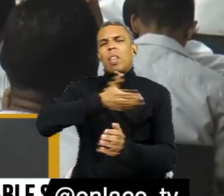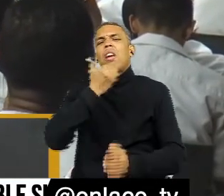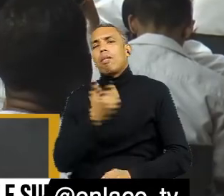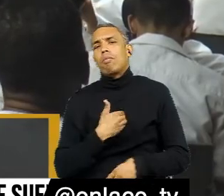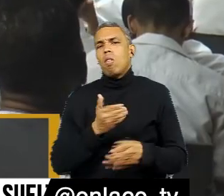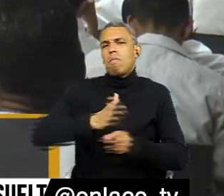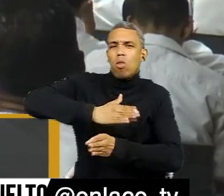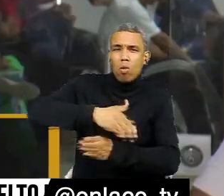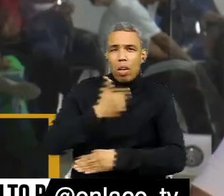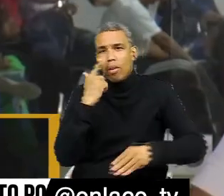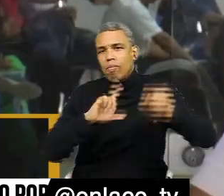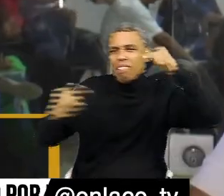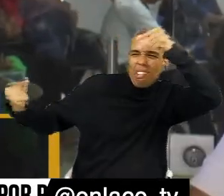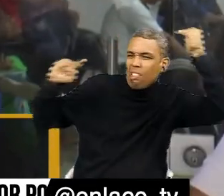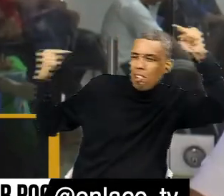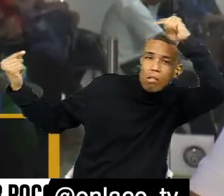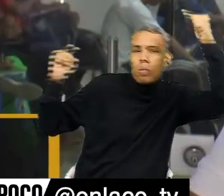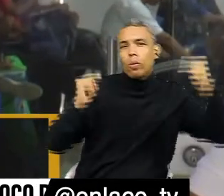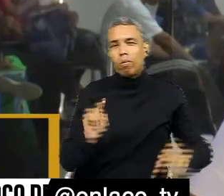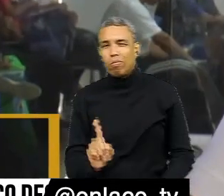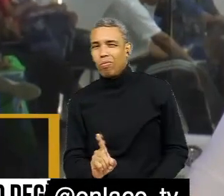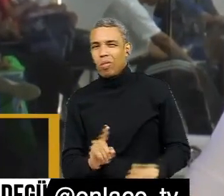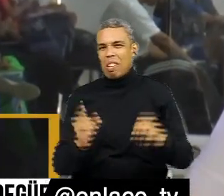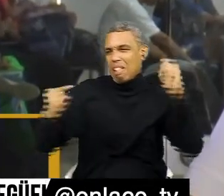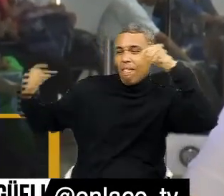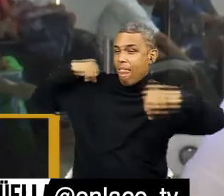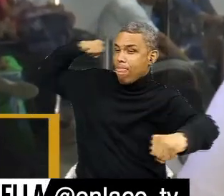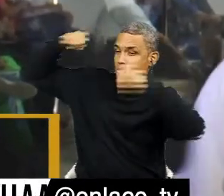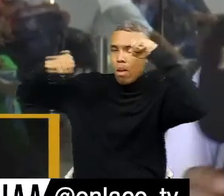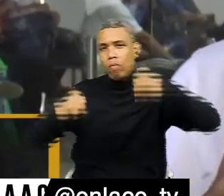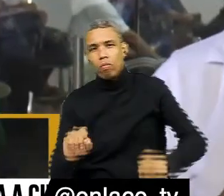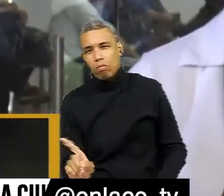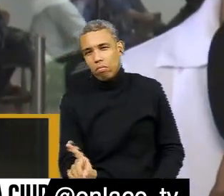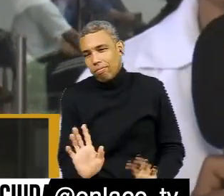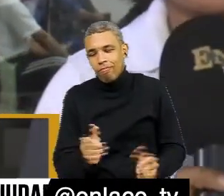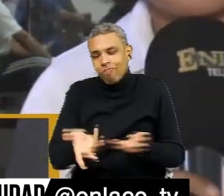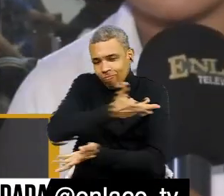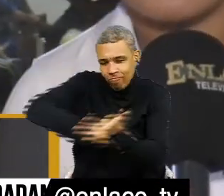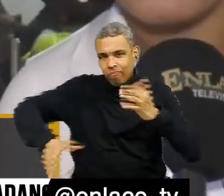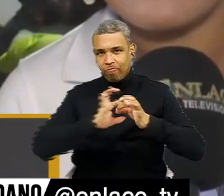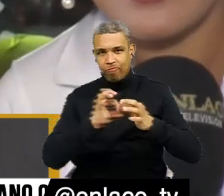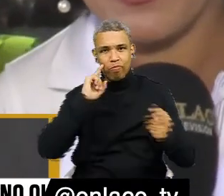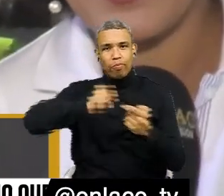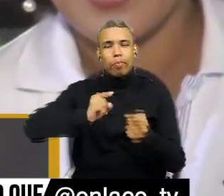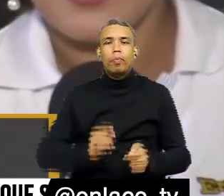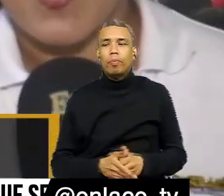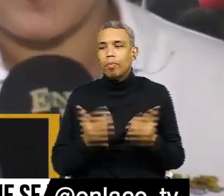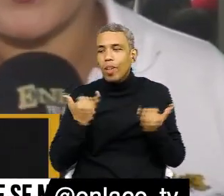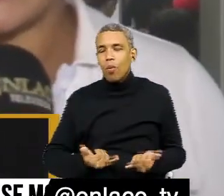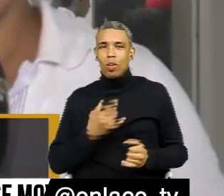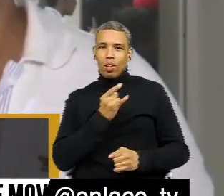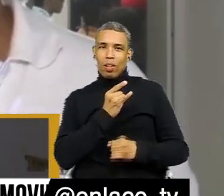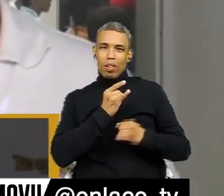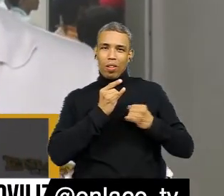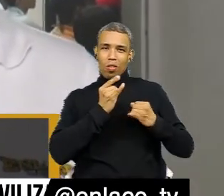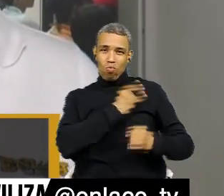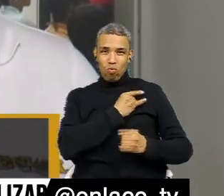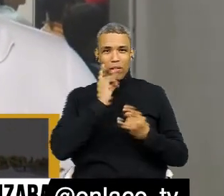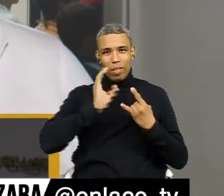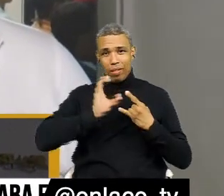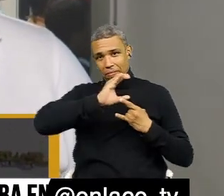obviamente un partido de fútbol en una batalla campal y que todo el mundo salga obviamente perjudicado. Bueno, muy bien, es la información que les tenemos desde la Universidad Cooperativa